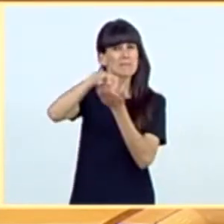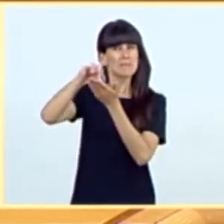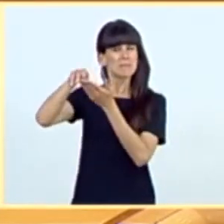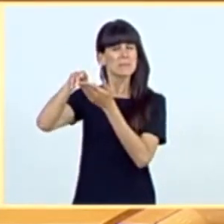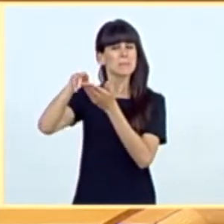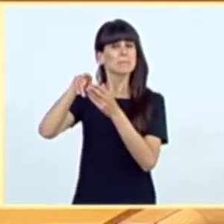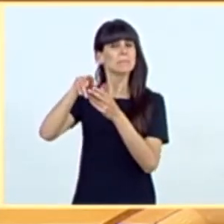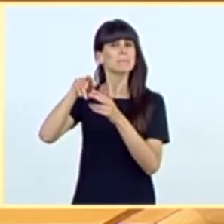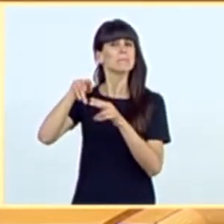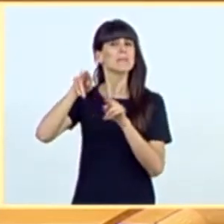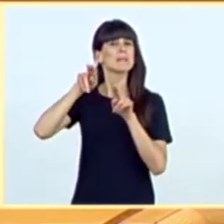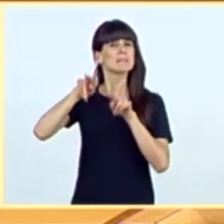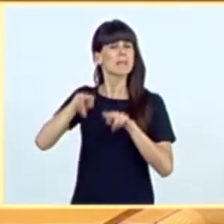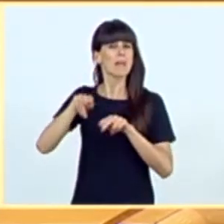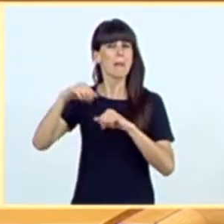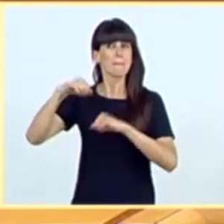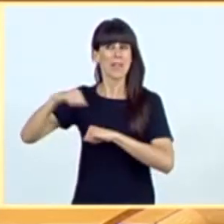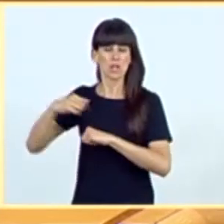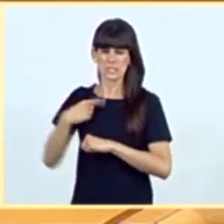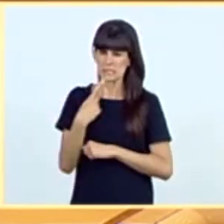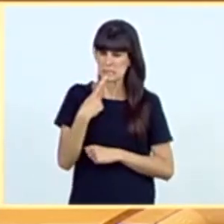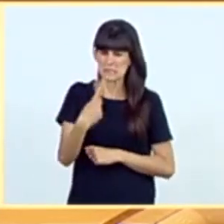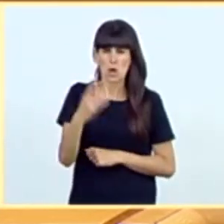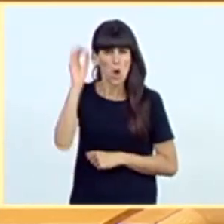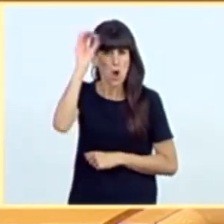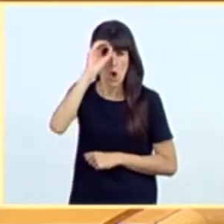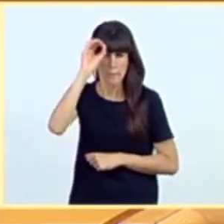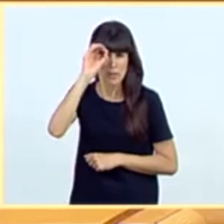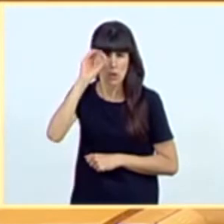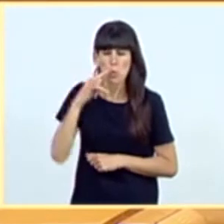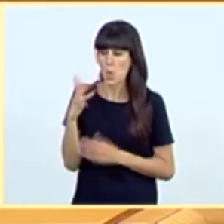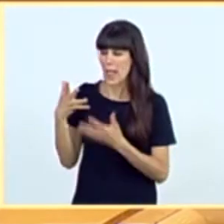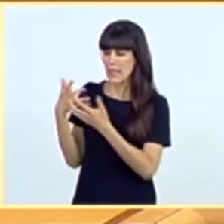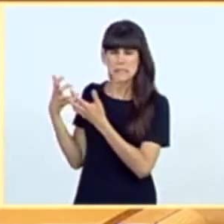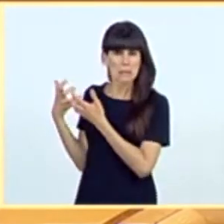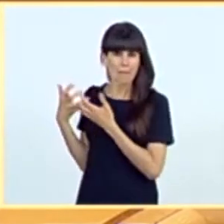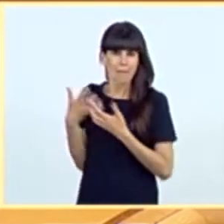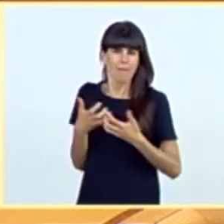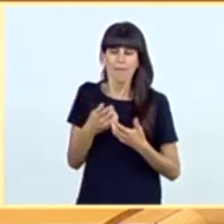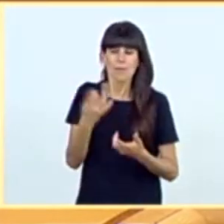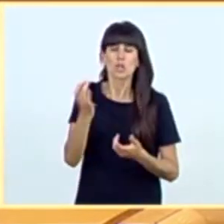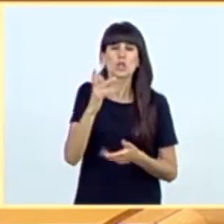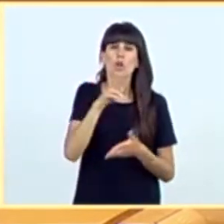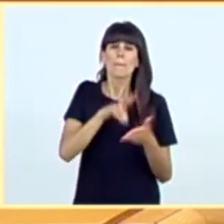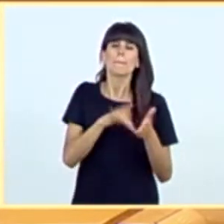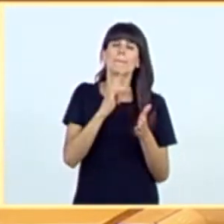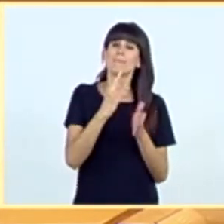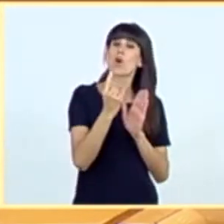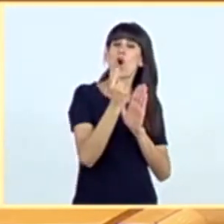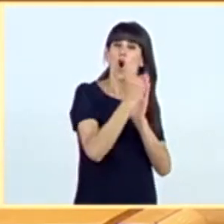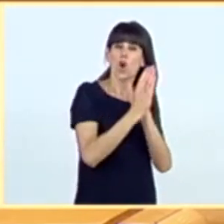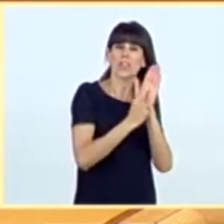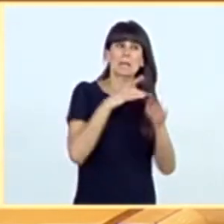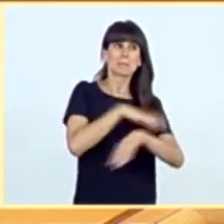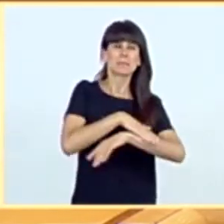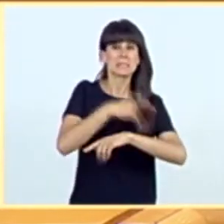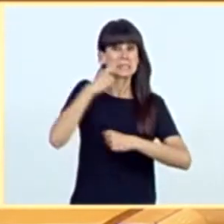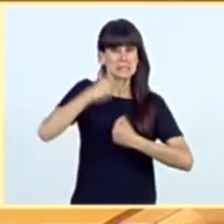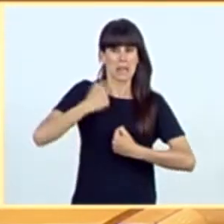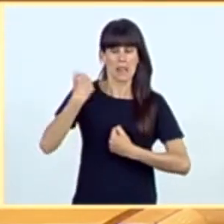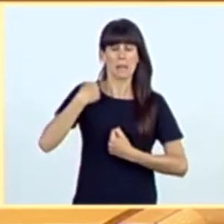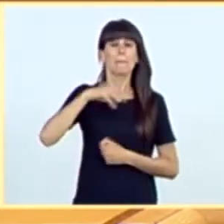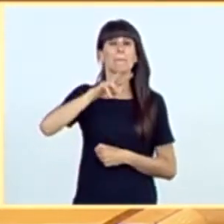dar una opinión ni le voy a dar el texto de un argumentario, me voy a limitar a leerle la orden del Ministerio de Sanidad del 23 de